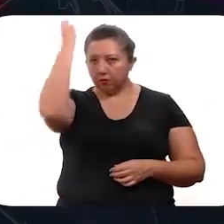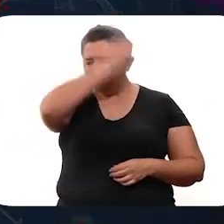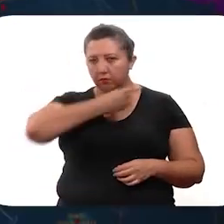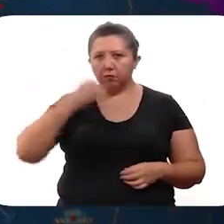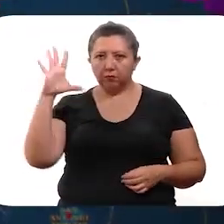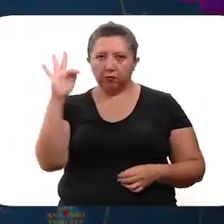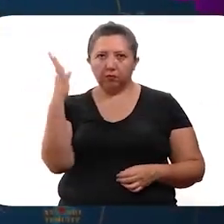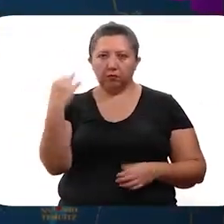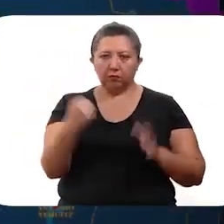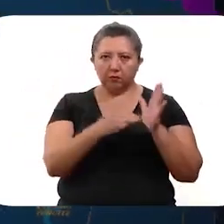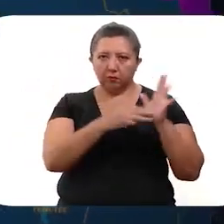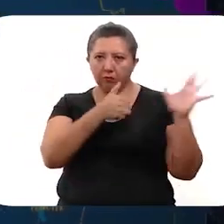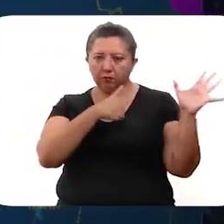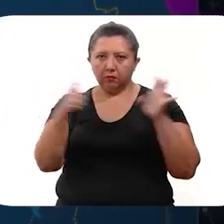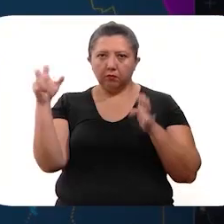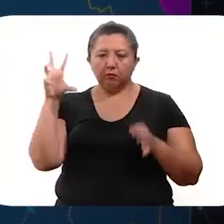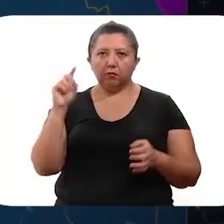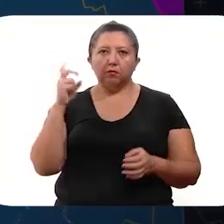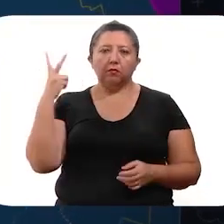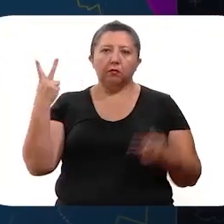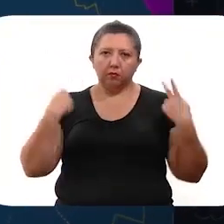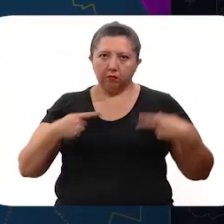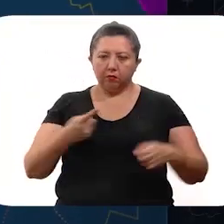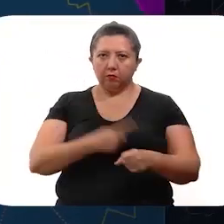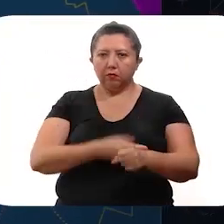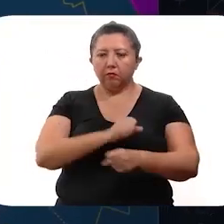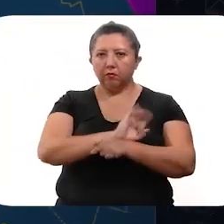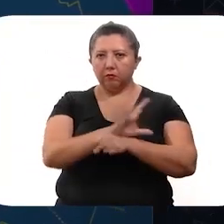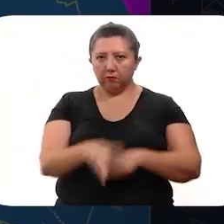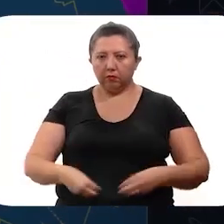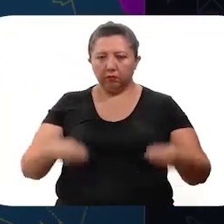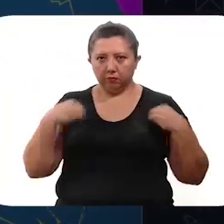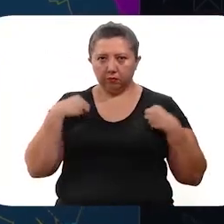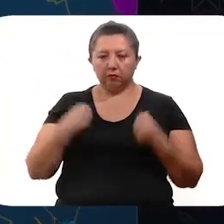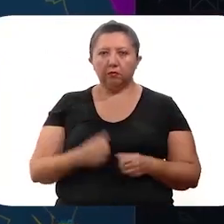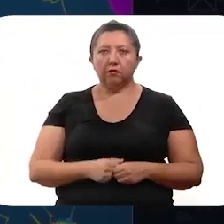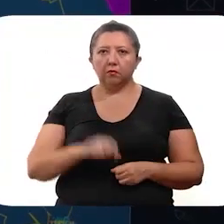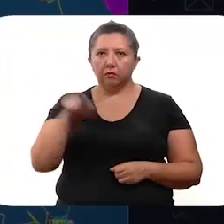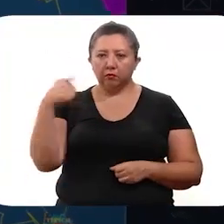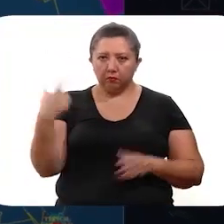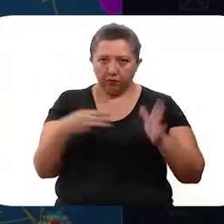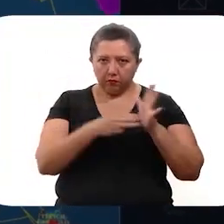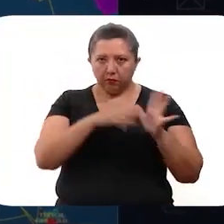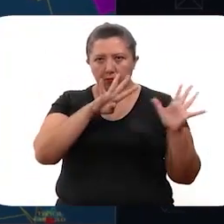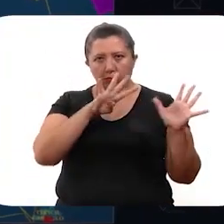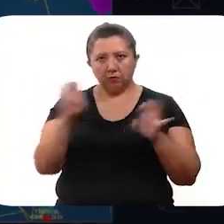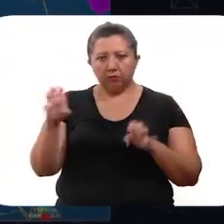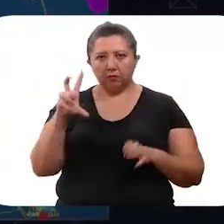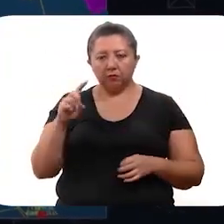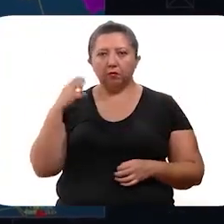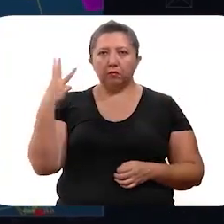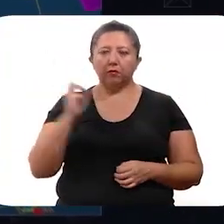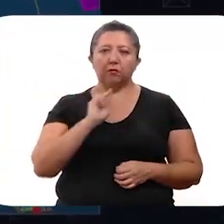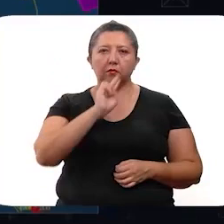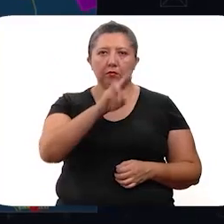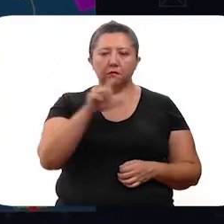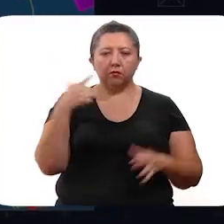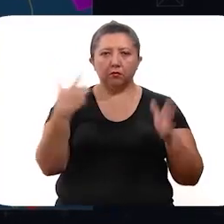diagnosticado 49.632 personas contagiadas de coronavirus que viven 12.933 en la zona